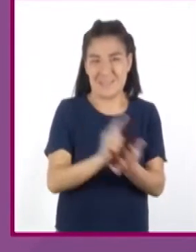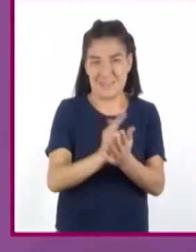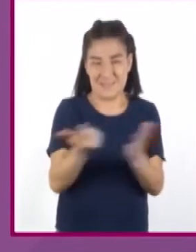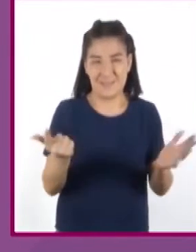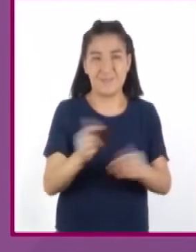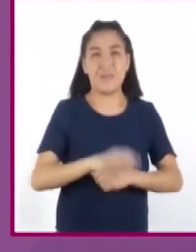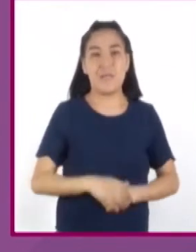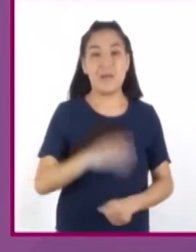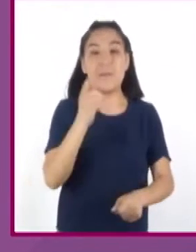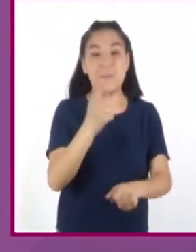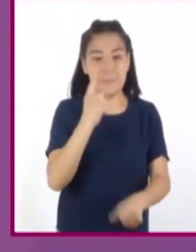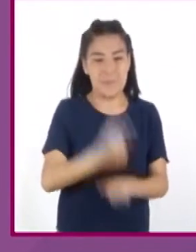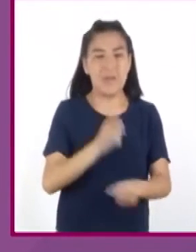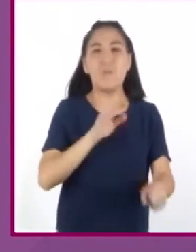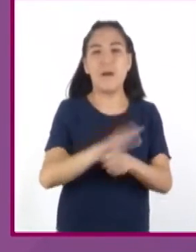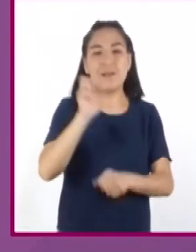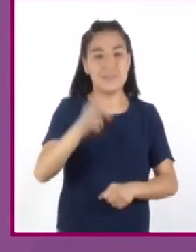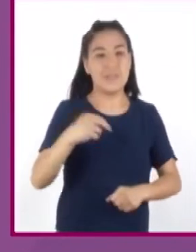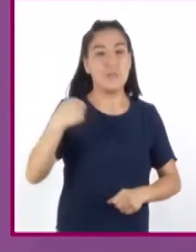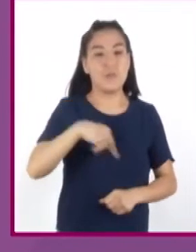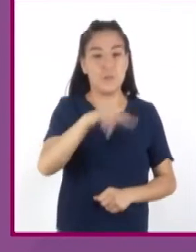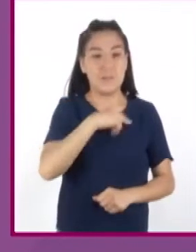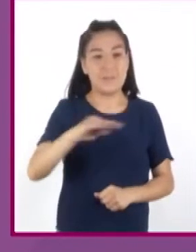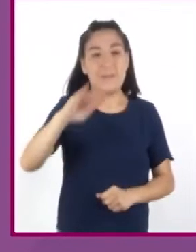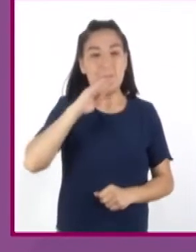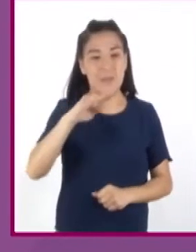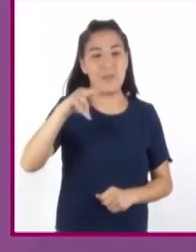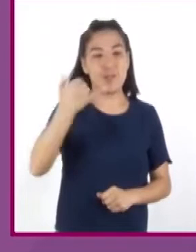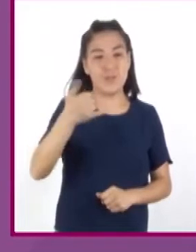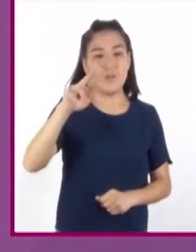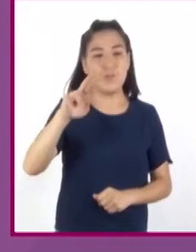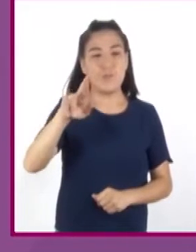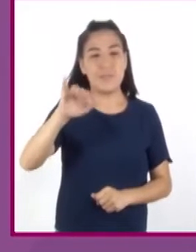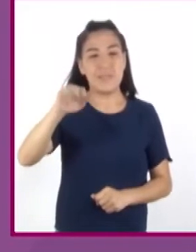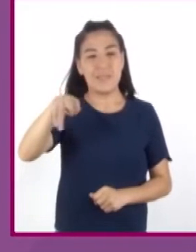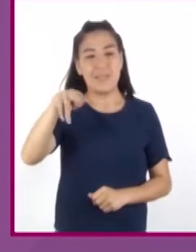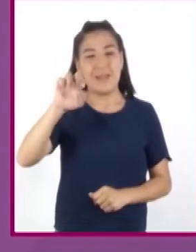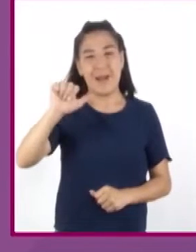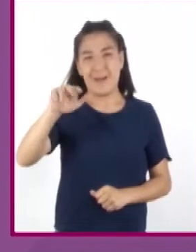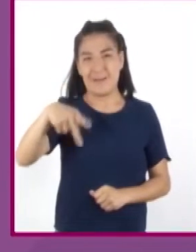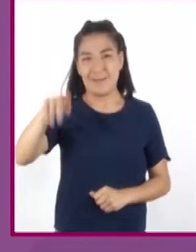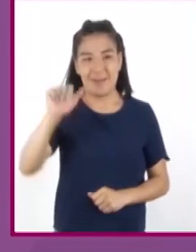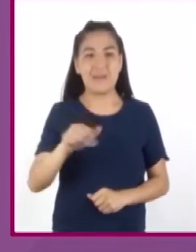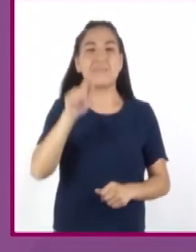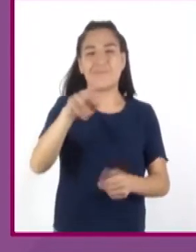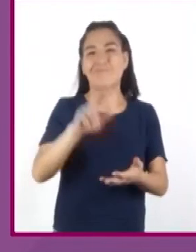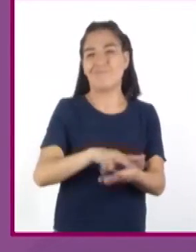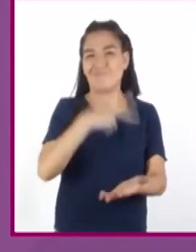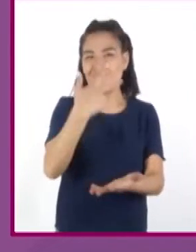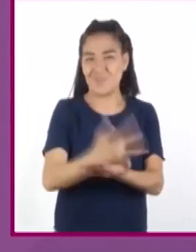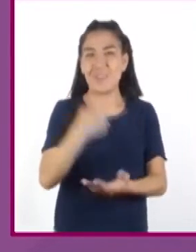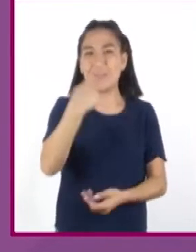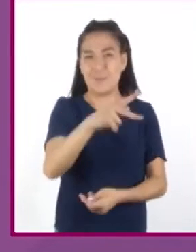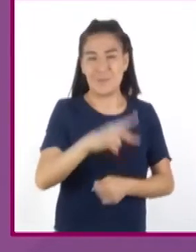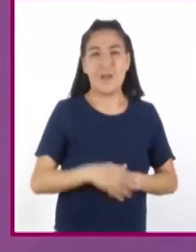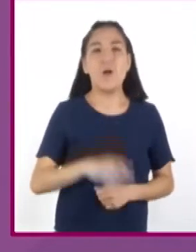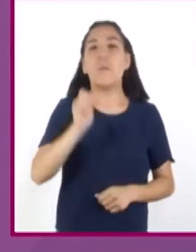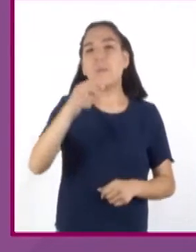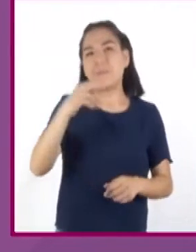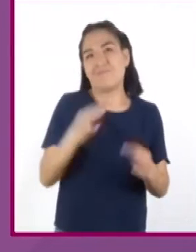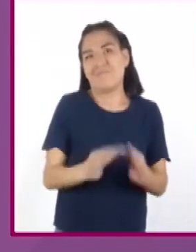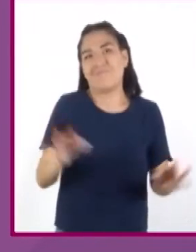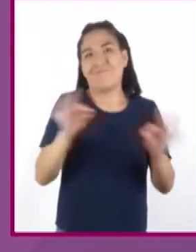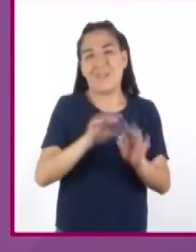es este, que se llama Nuestra Madre Yurienaka y otros cuentos huicholes. Es muy interesante para conocer